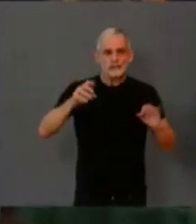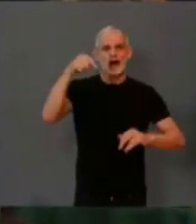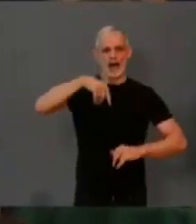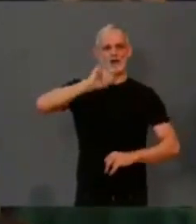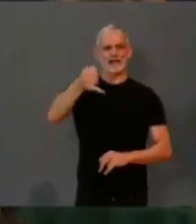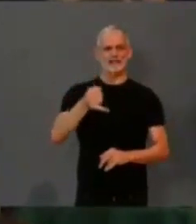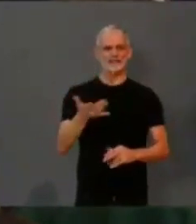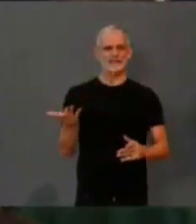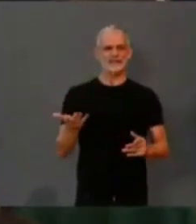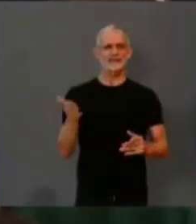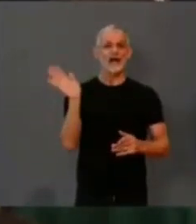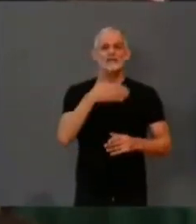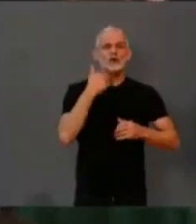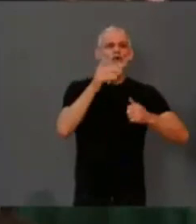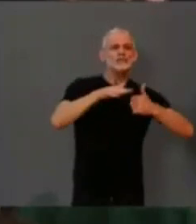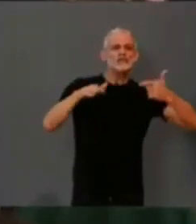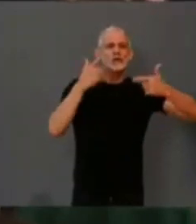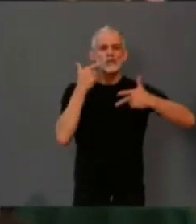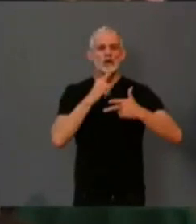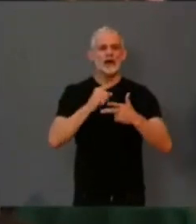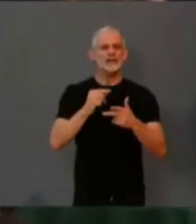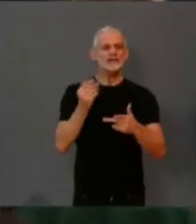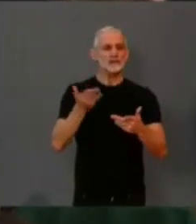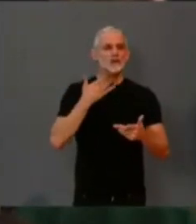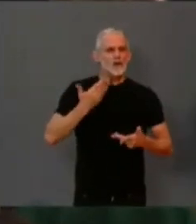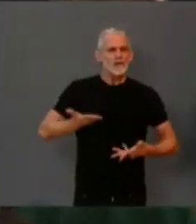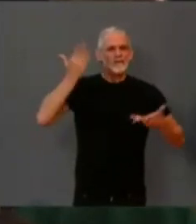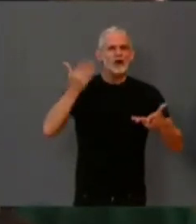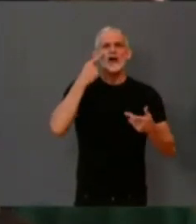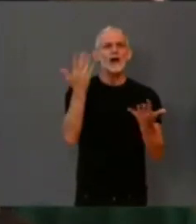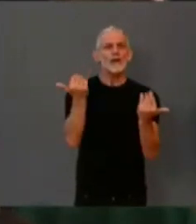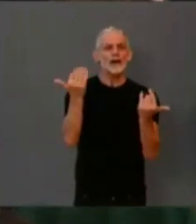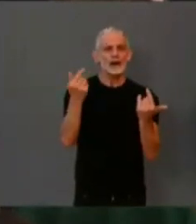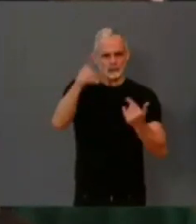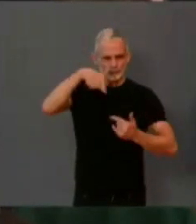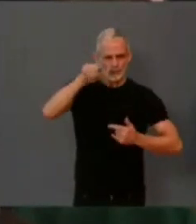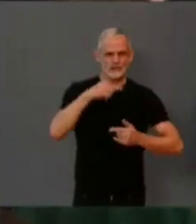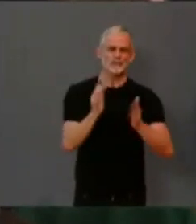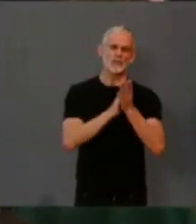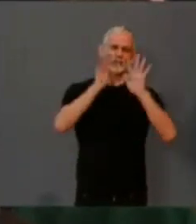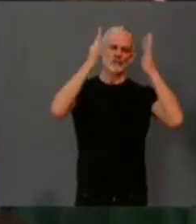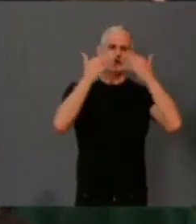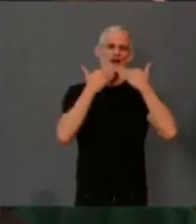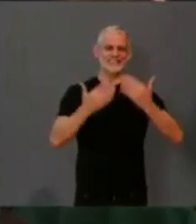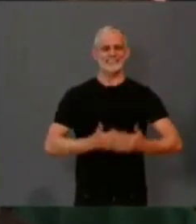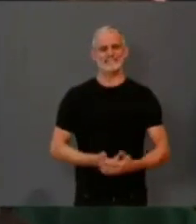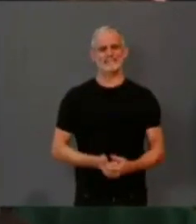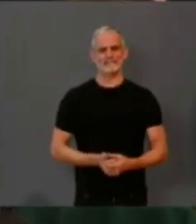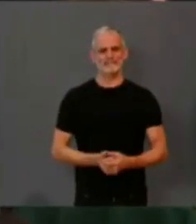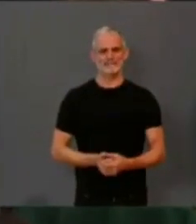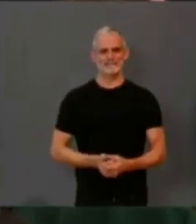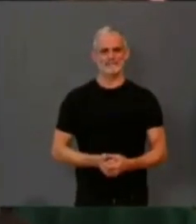sí chicos y chicas fuerte claros queremos escucharles Muchas gracias